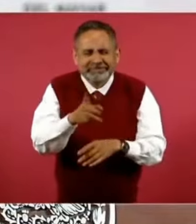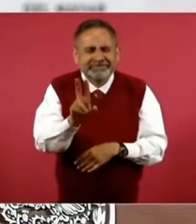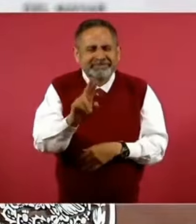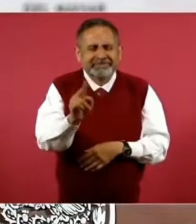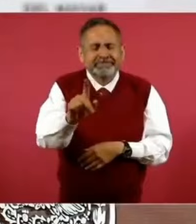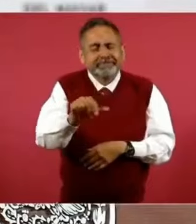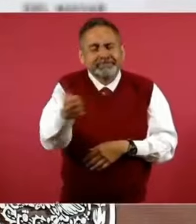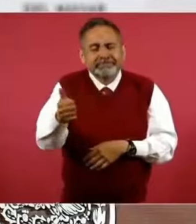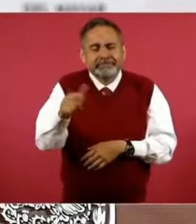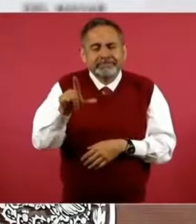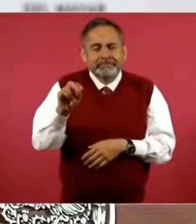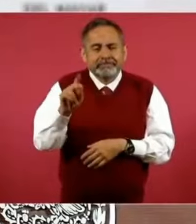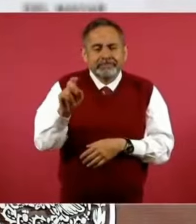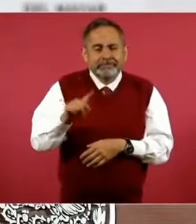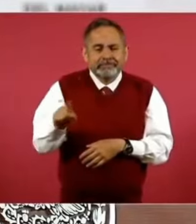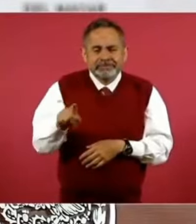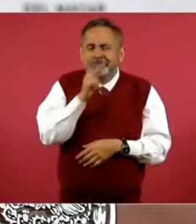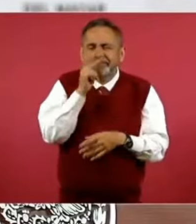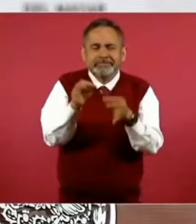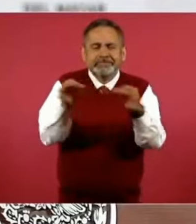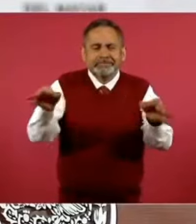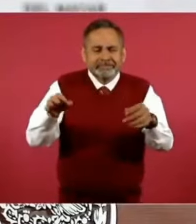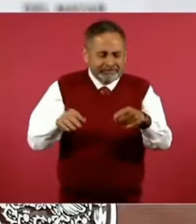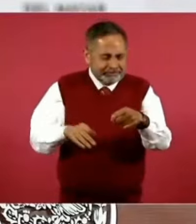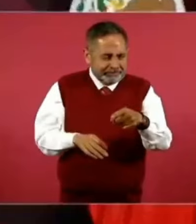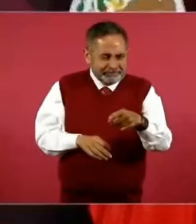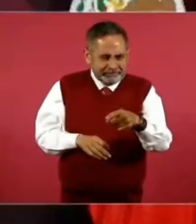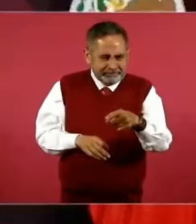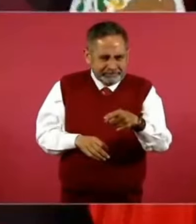No, López Dóriga, el lema.